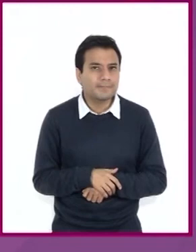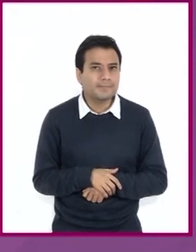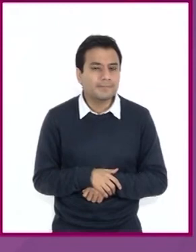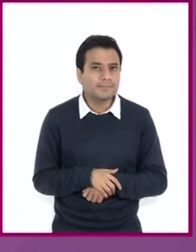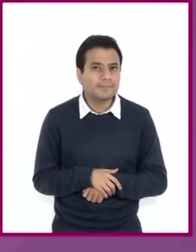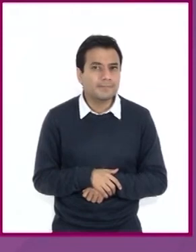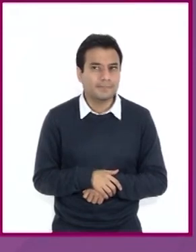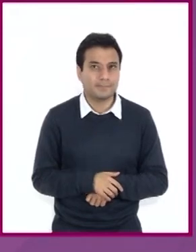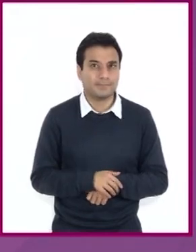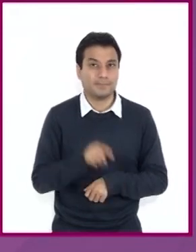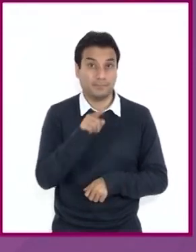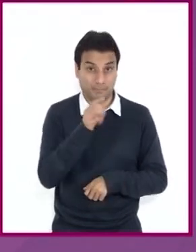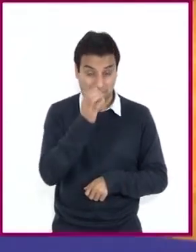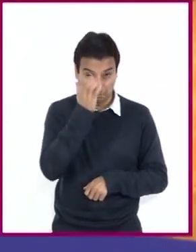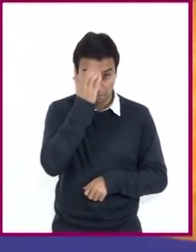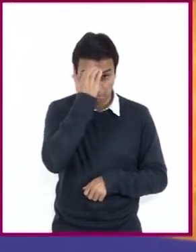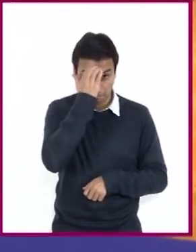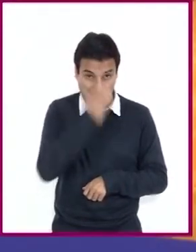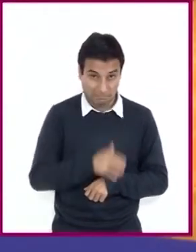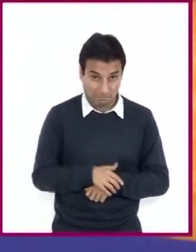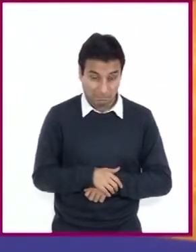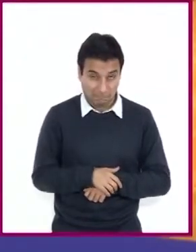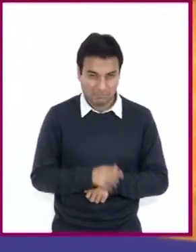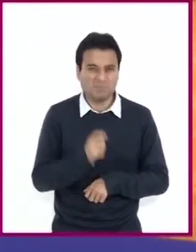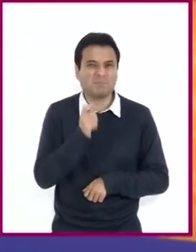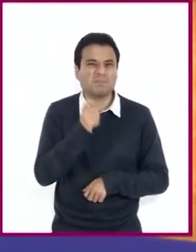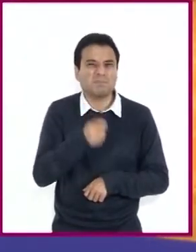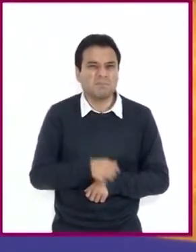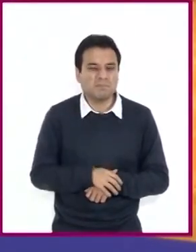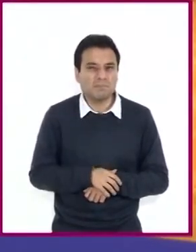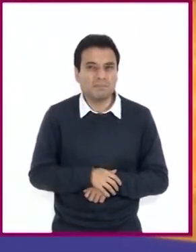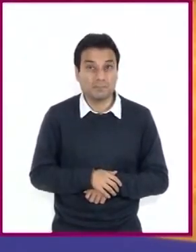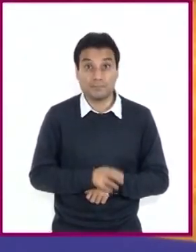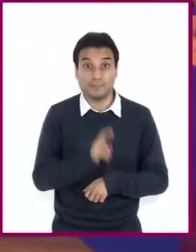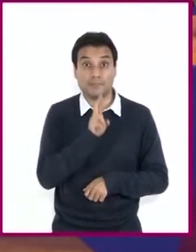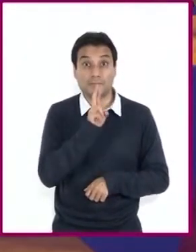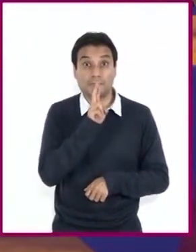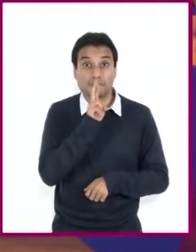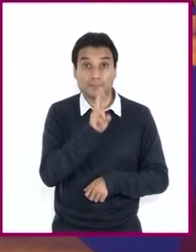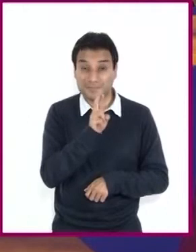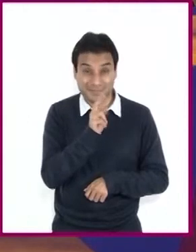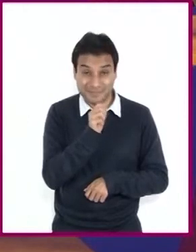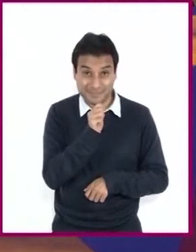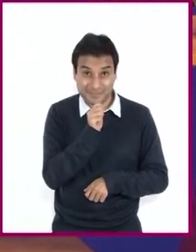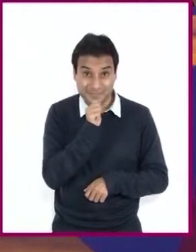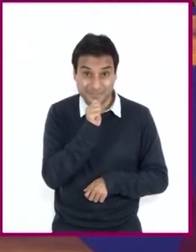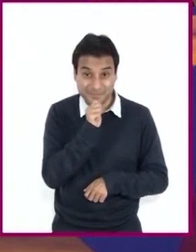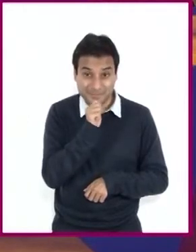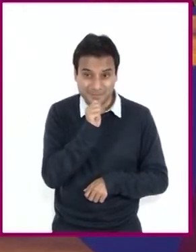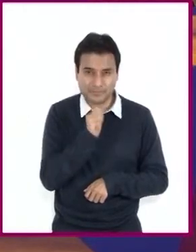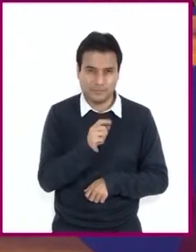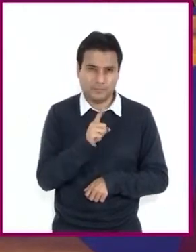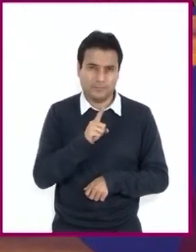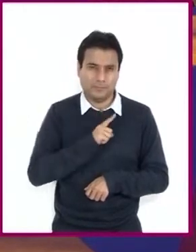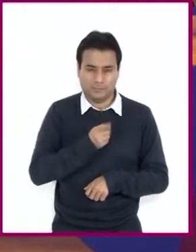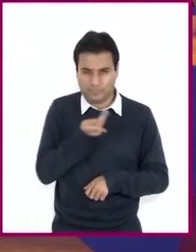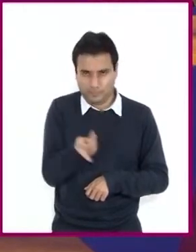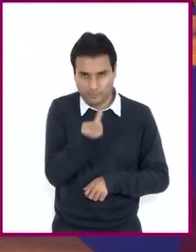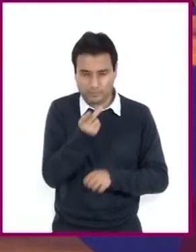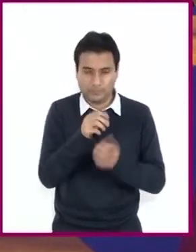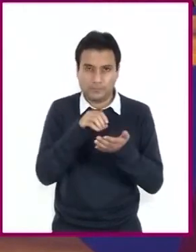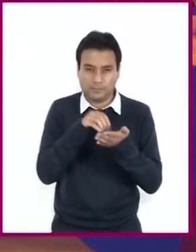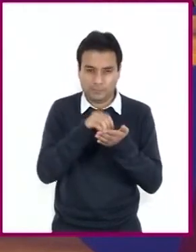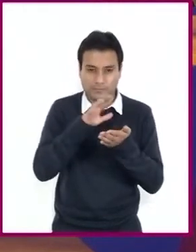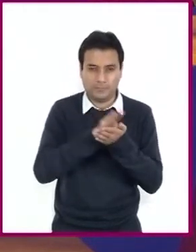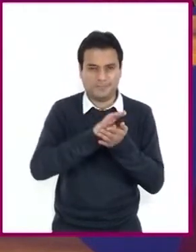¿Qué sabes sobre él? Si no pueden responder a todas las preguntas en este momento, solo apúntenlas y